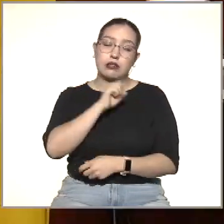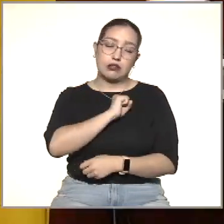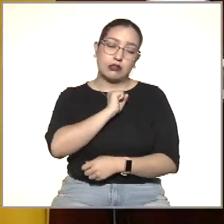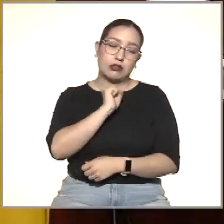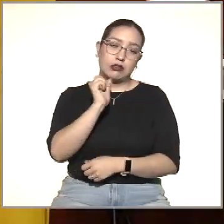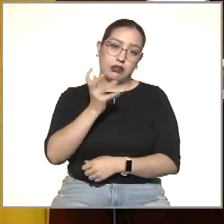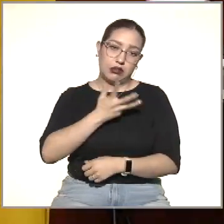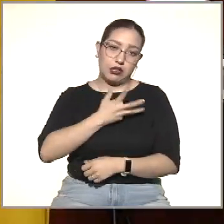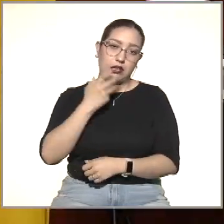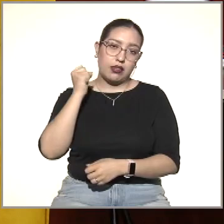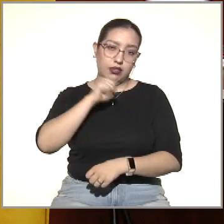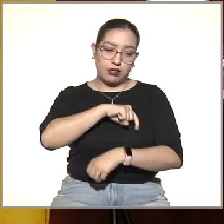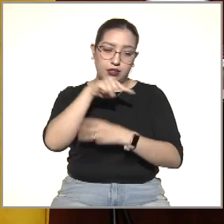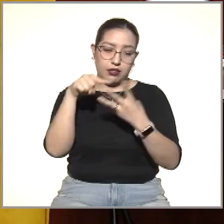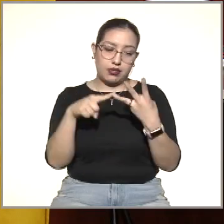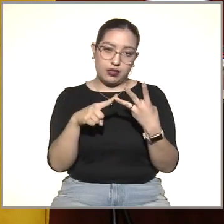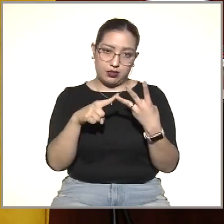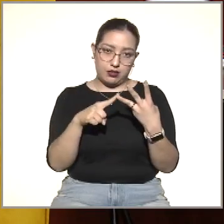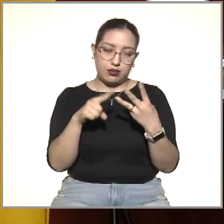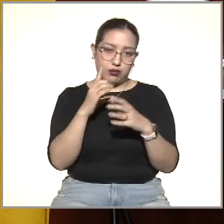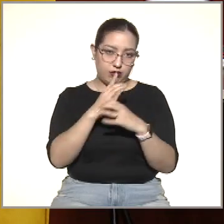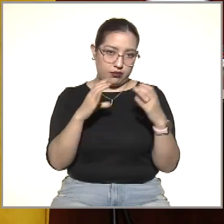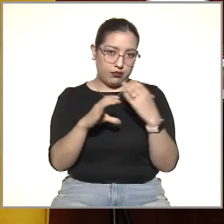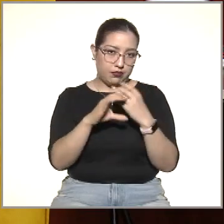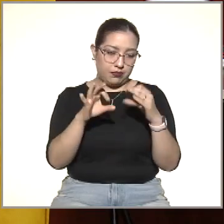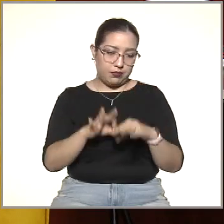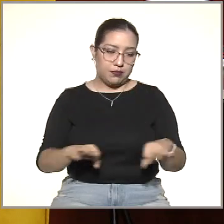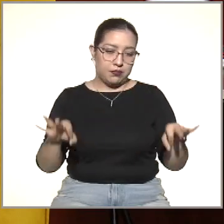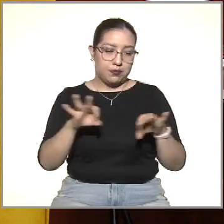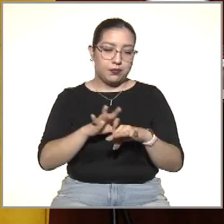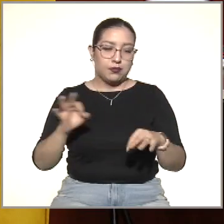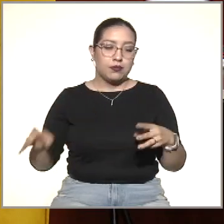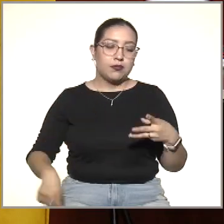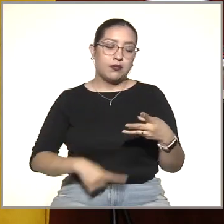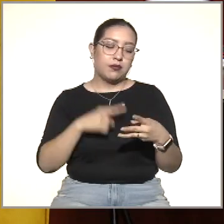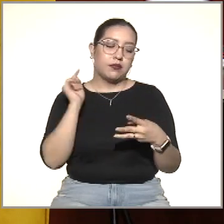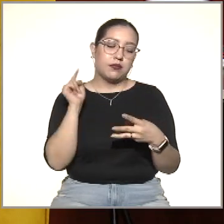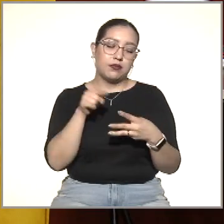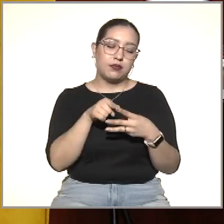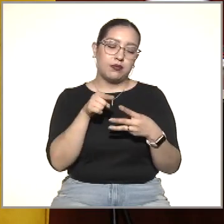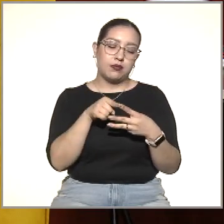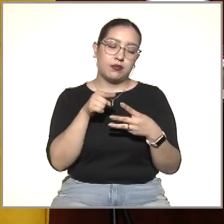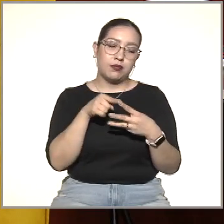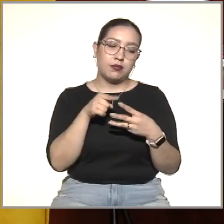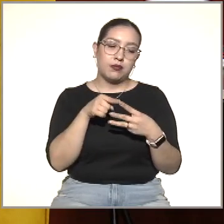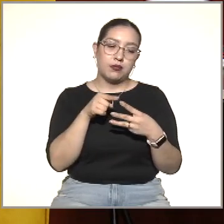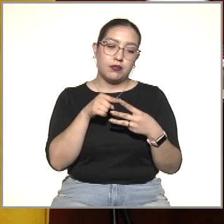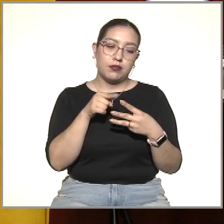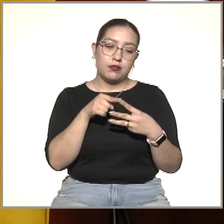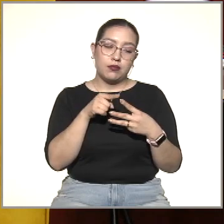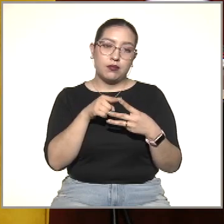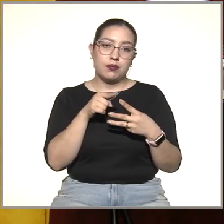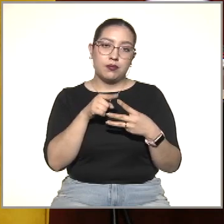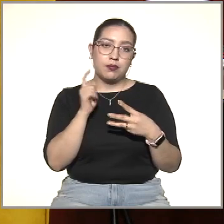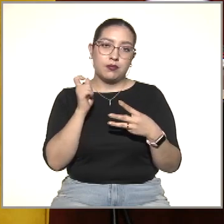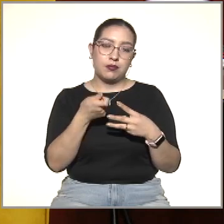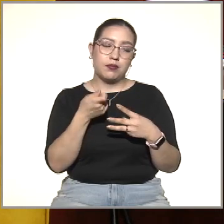que más nos interesa, porque es la que nos permite construir pensamientos, etcétera, es la cara